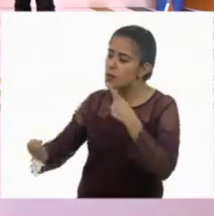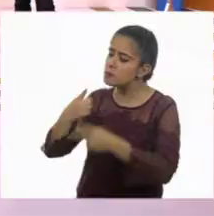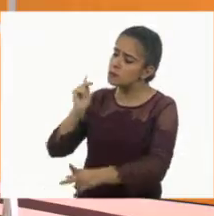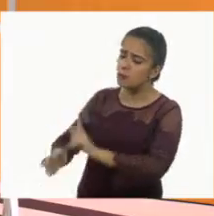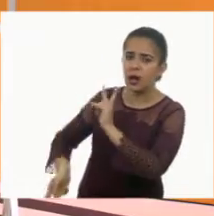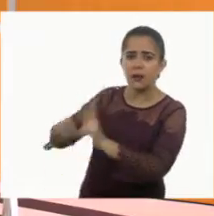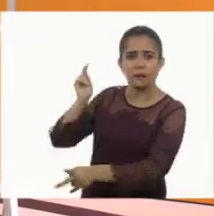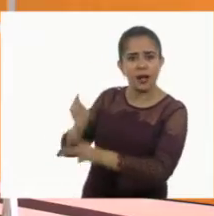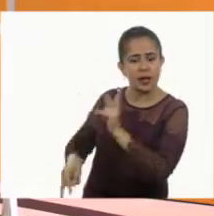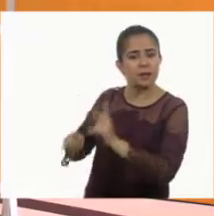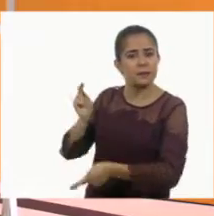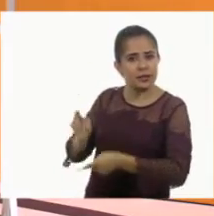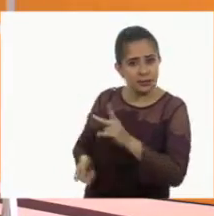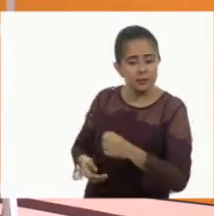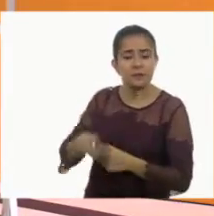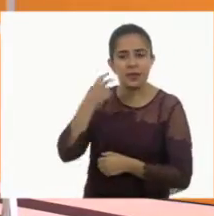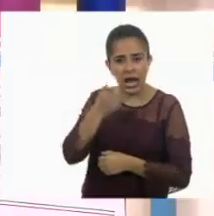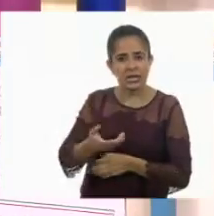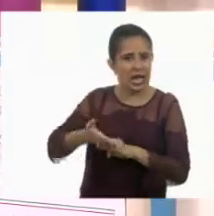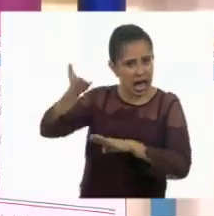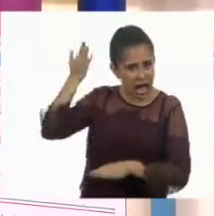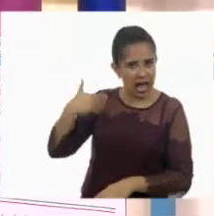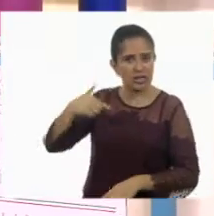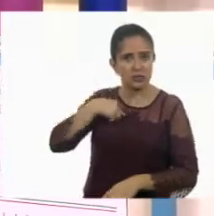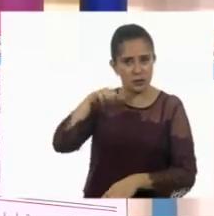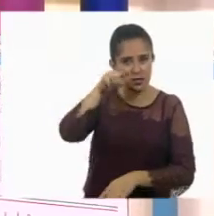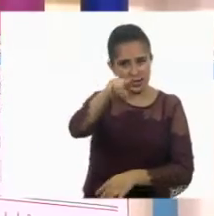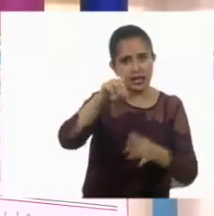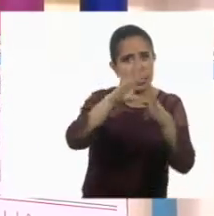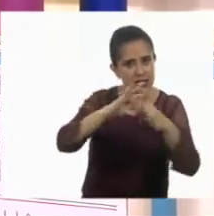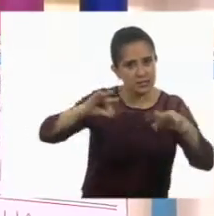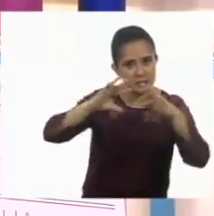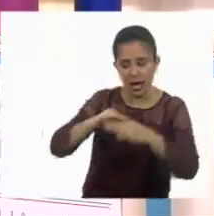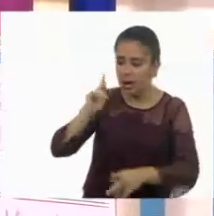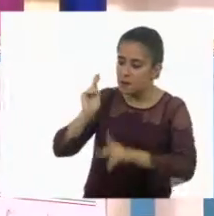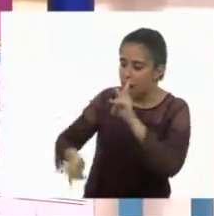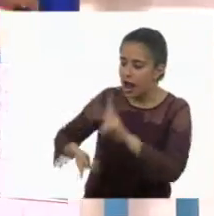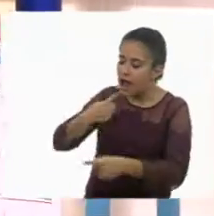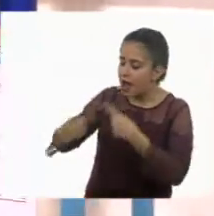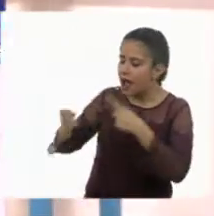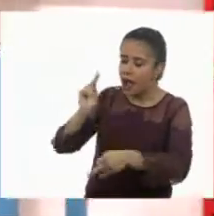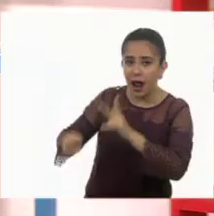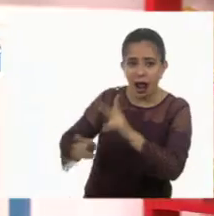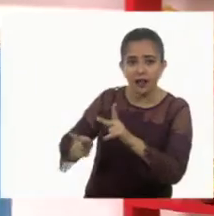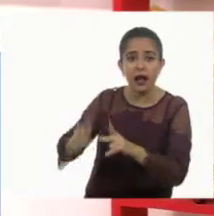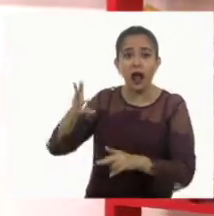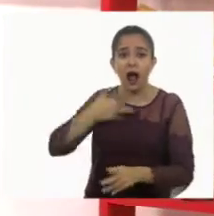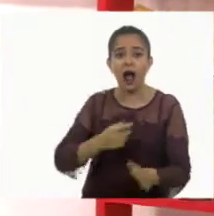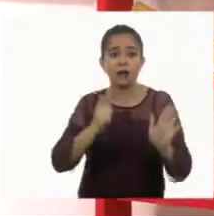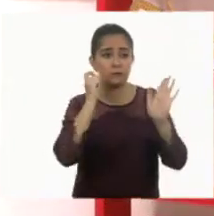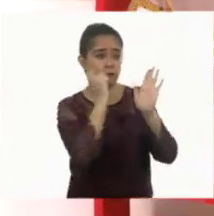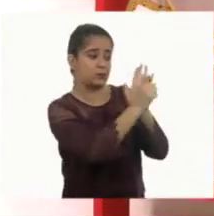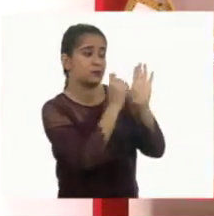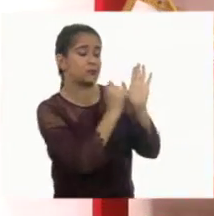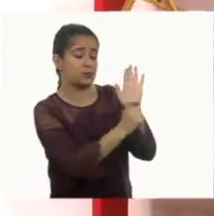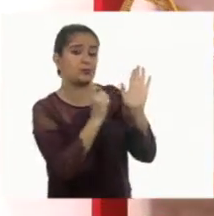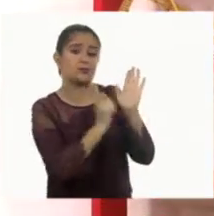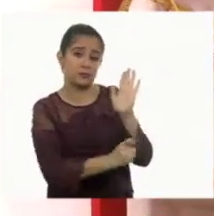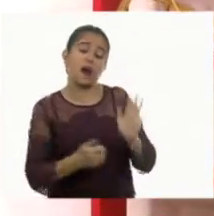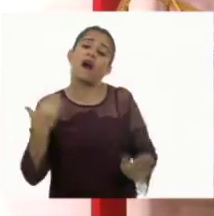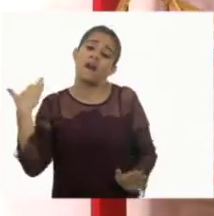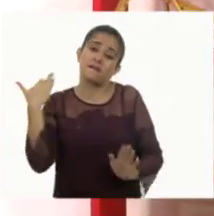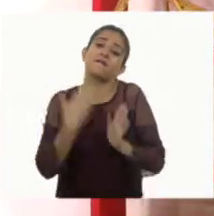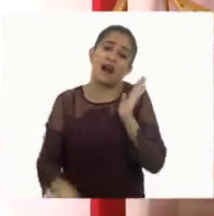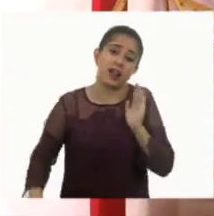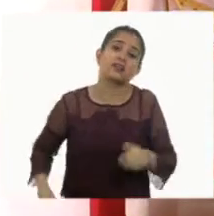Y nosotros ya habíamos hablado de diálogos. Sí, lo vimos. Así que aquí le hace falta algo y yo no continúo la clase hasta